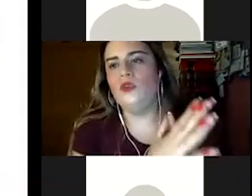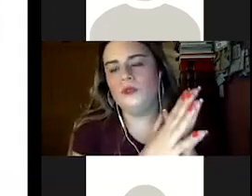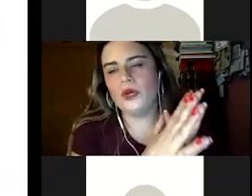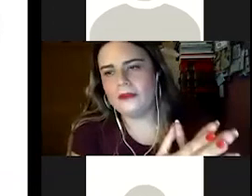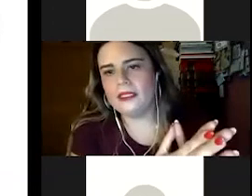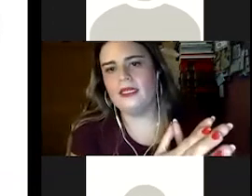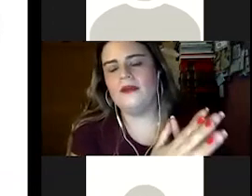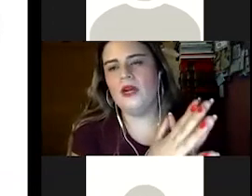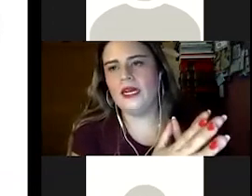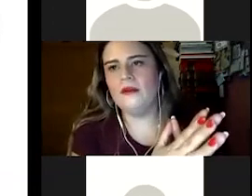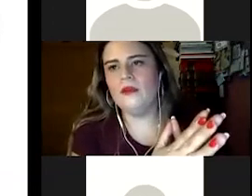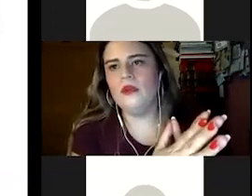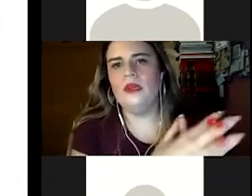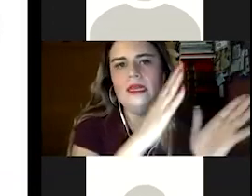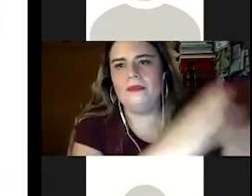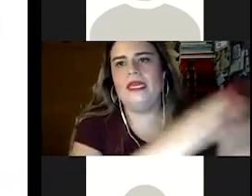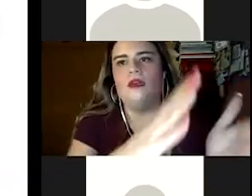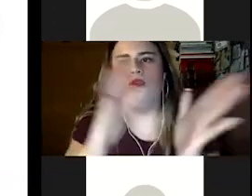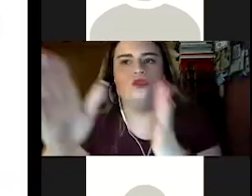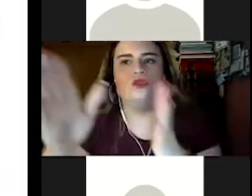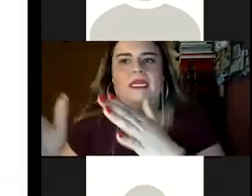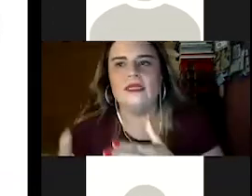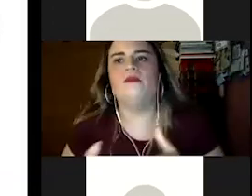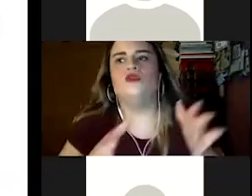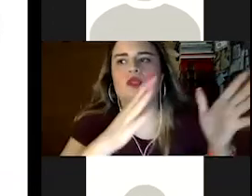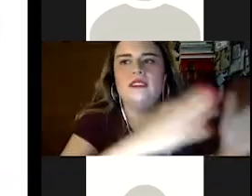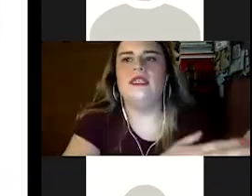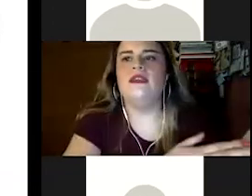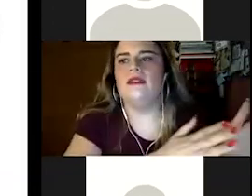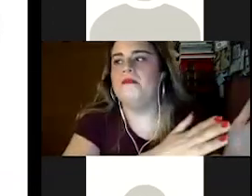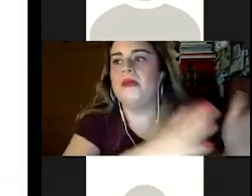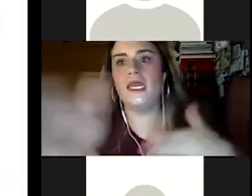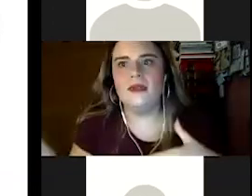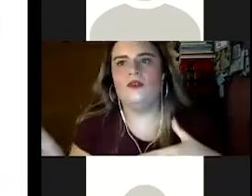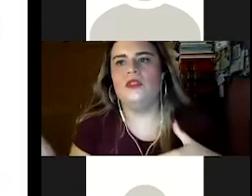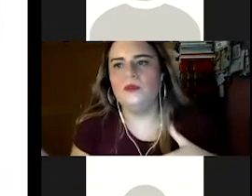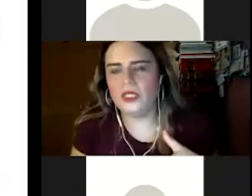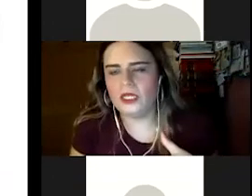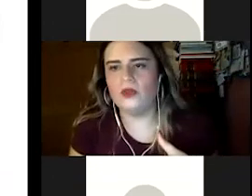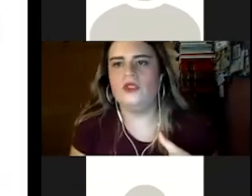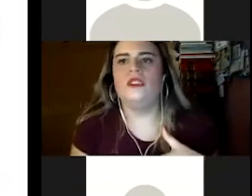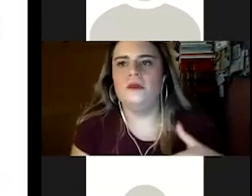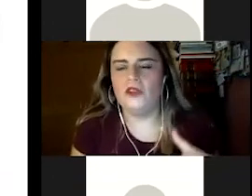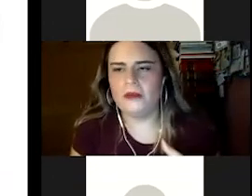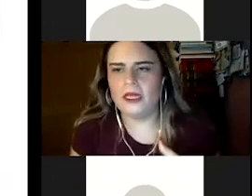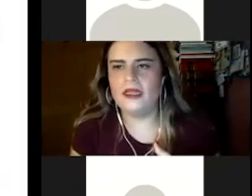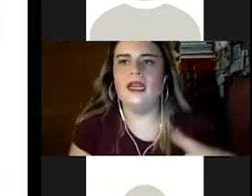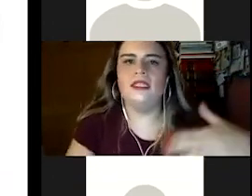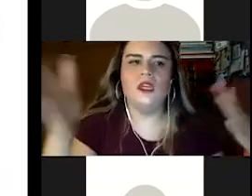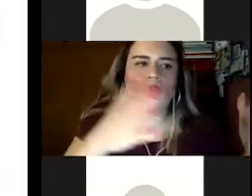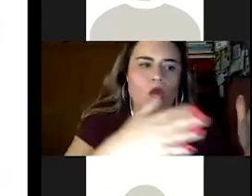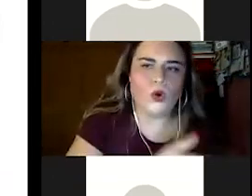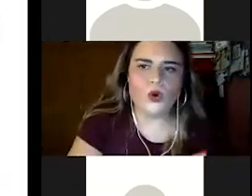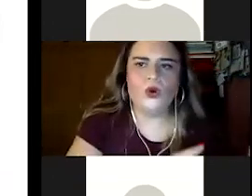los programas que llevo a cabo, le peguen a otros objetivos o estén también contribuyendo a cuestiones